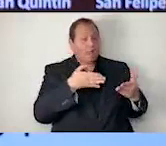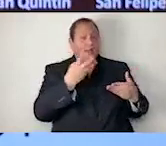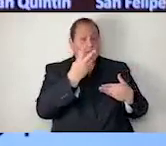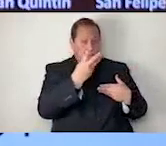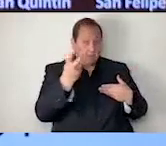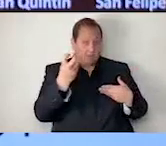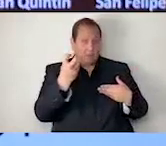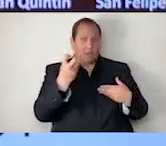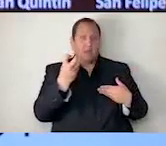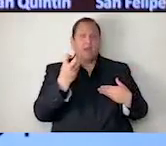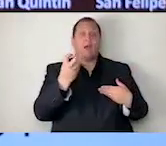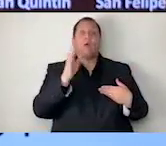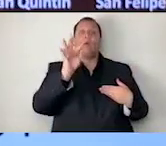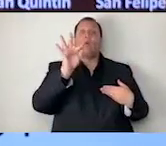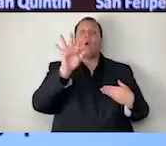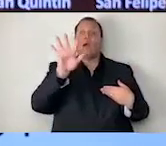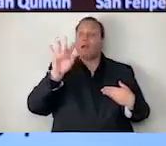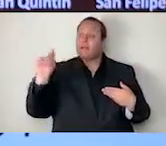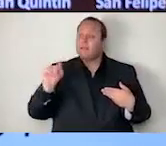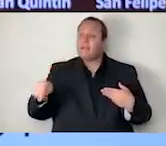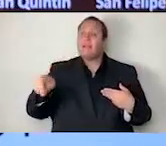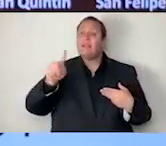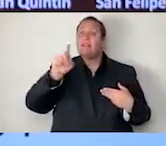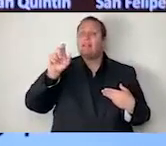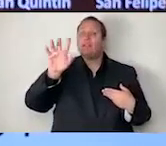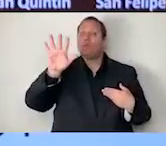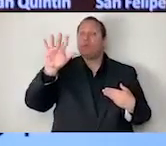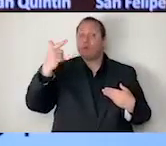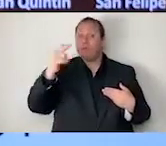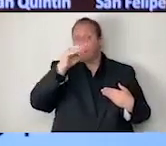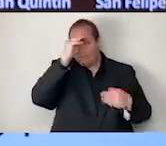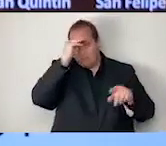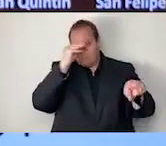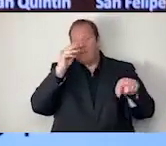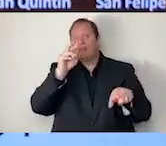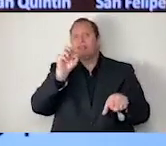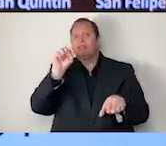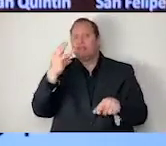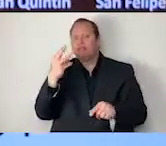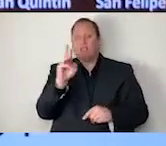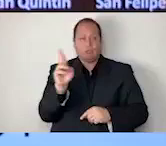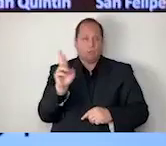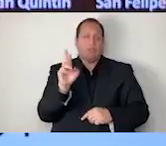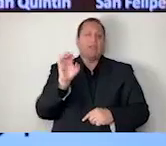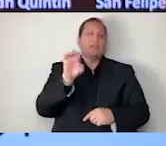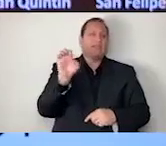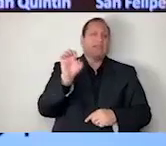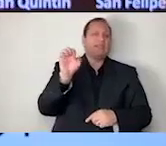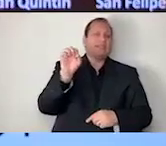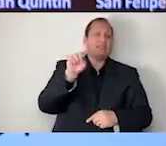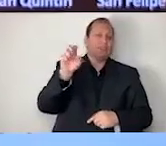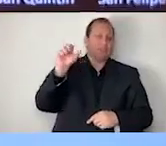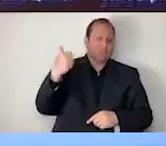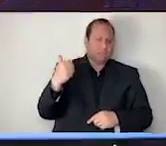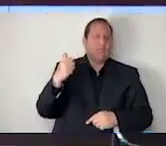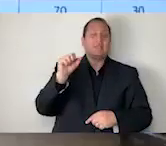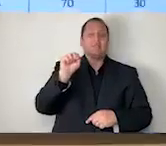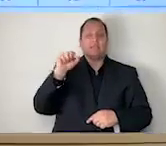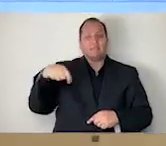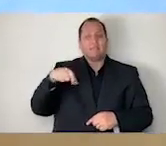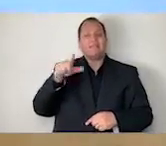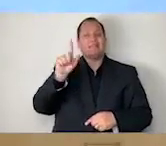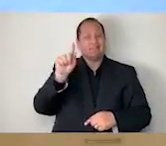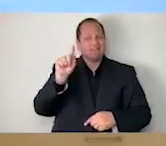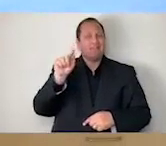sea 345 tecate 157 mexicalli 63 rosarito ensenada 106 san quintín 70